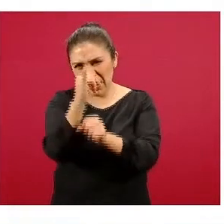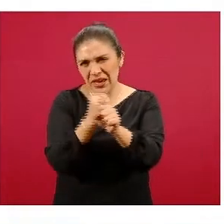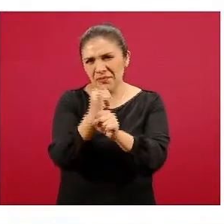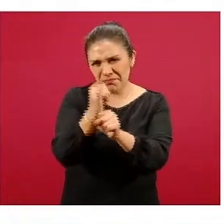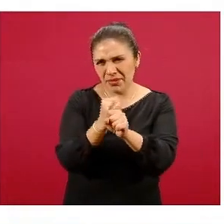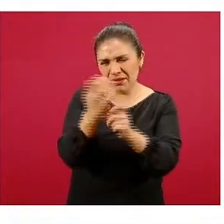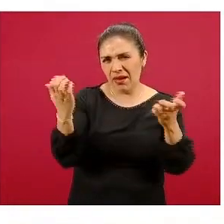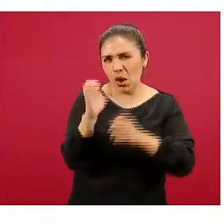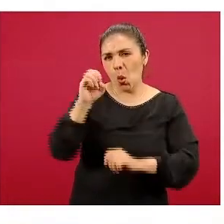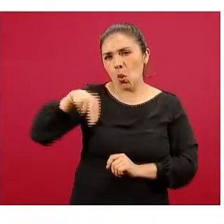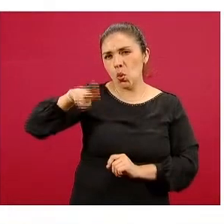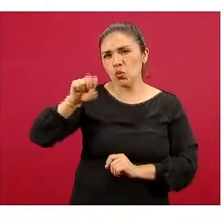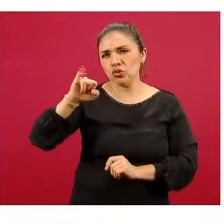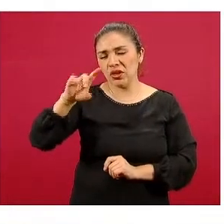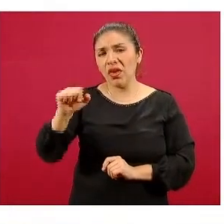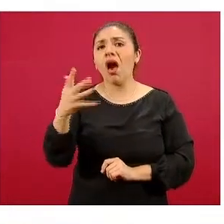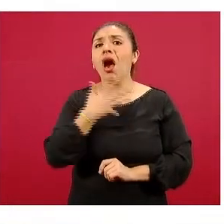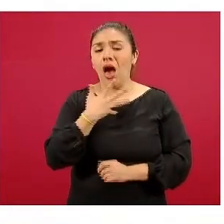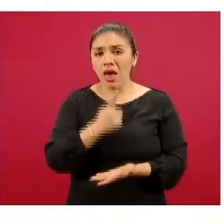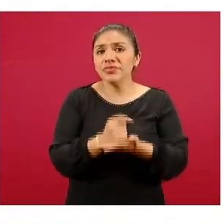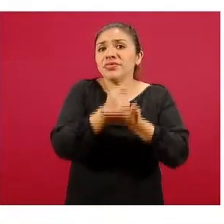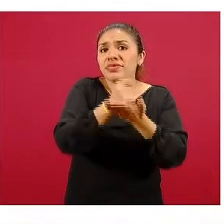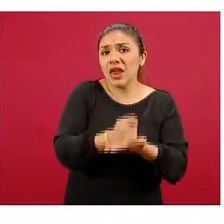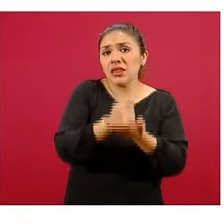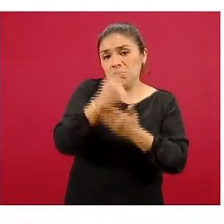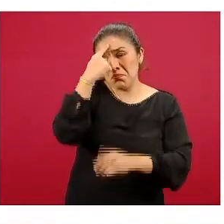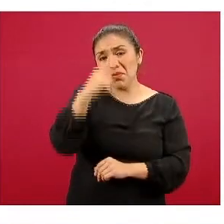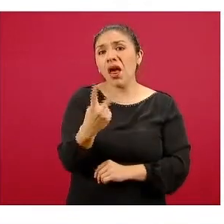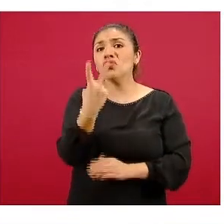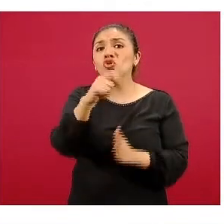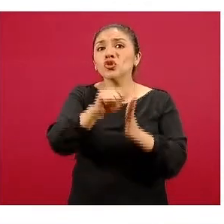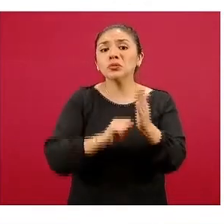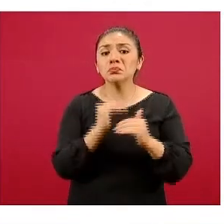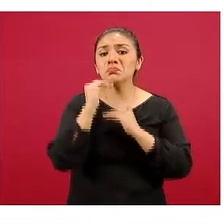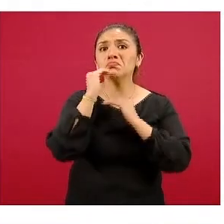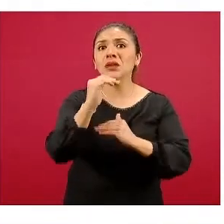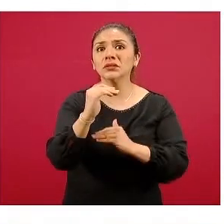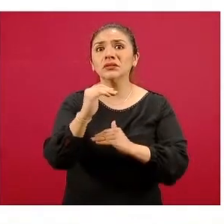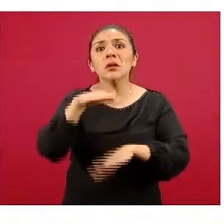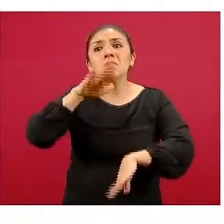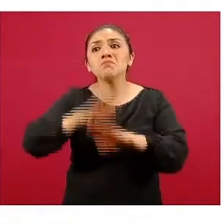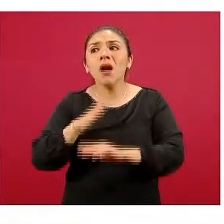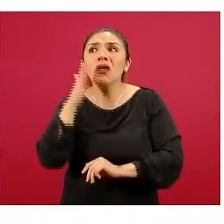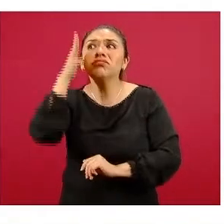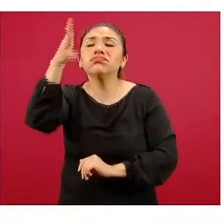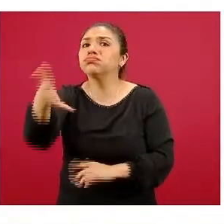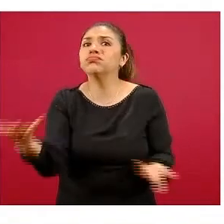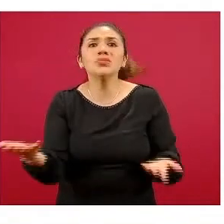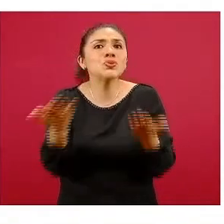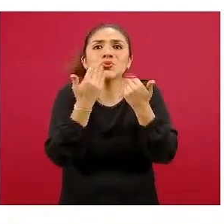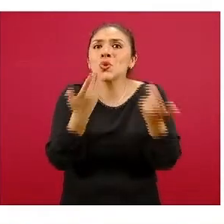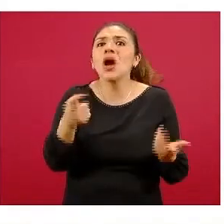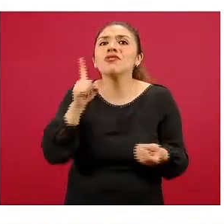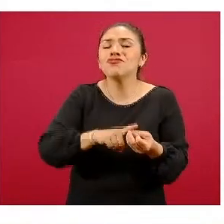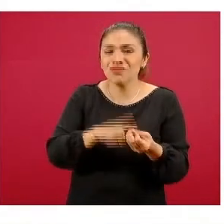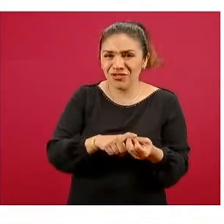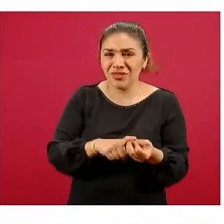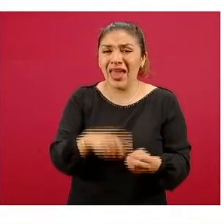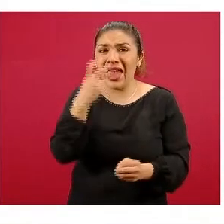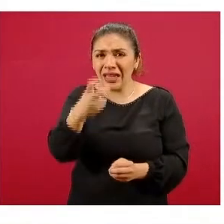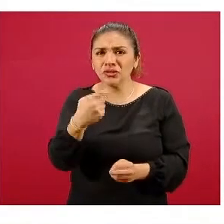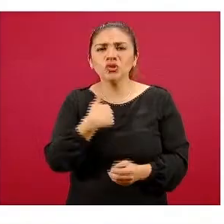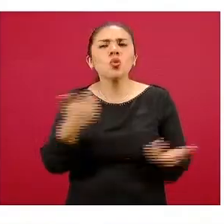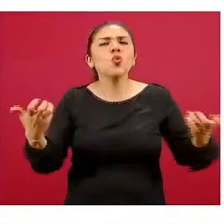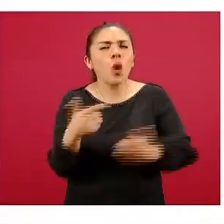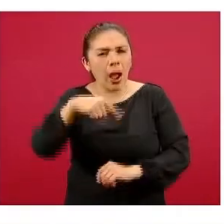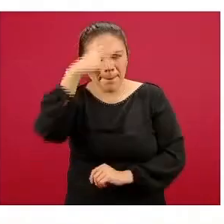investigaciones que ha hecho ONU-SIDA tenían tratamientos para 2 meses y el resto era menos el abasto que tenían. Entonces, ¿qué hemos